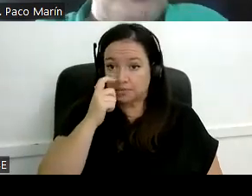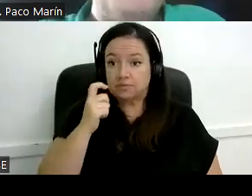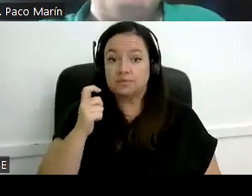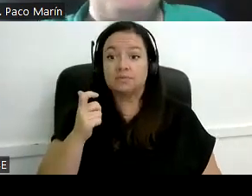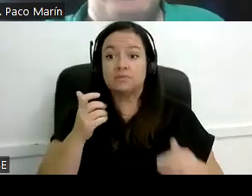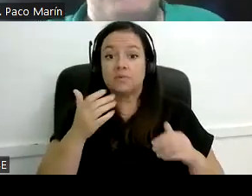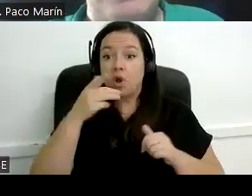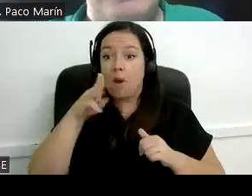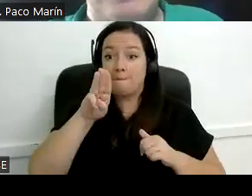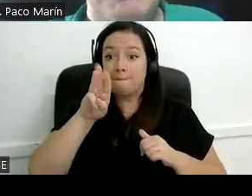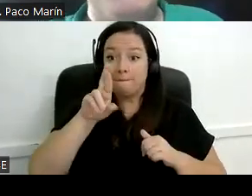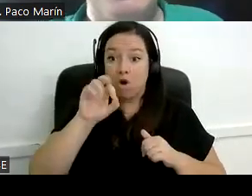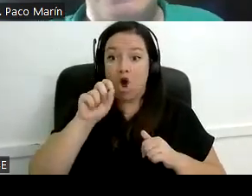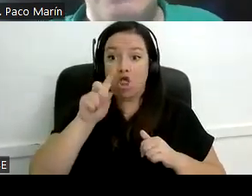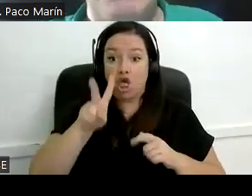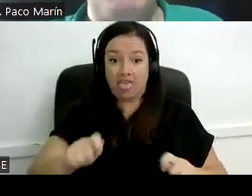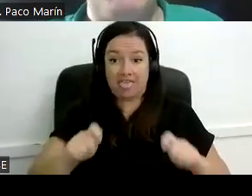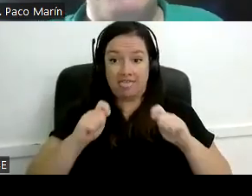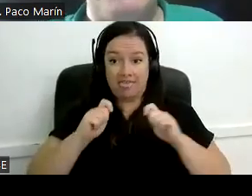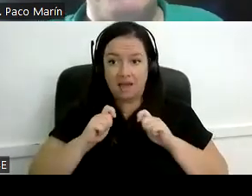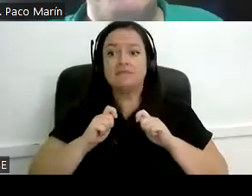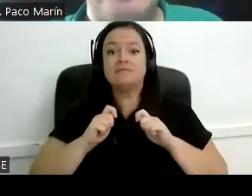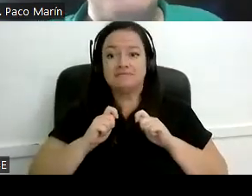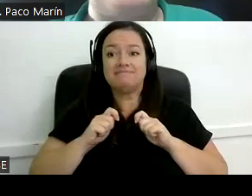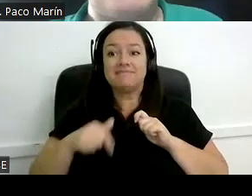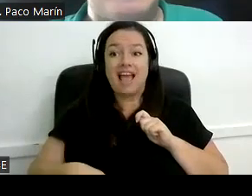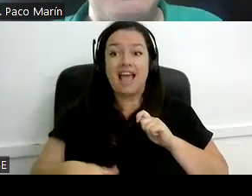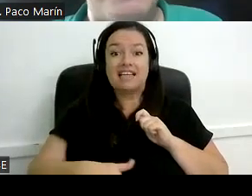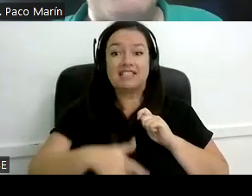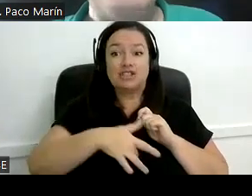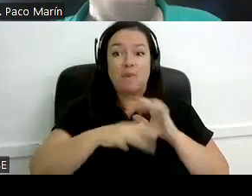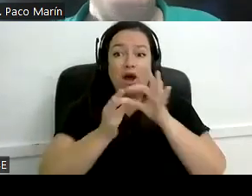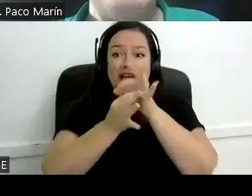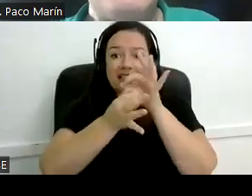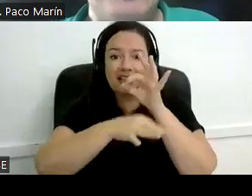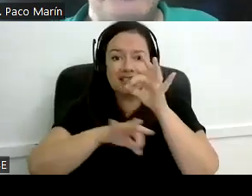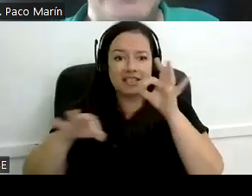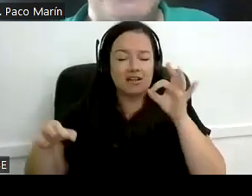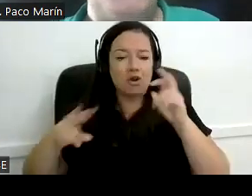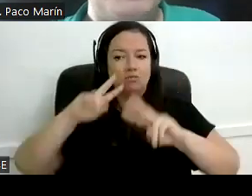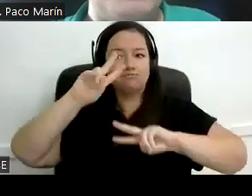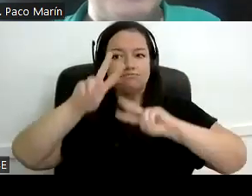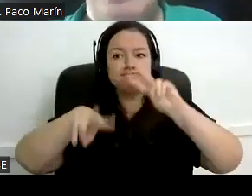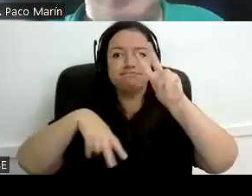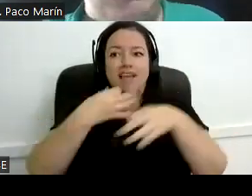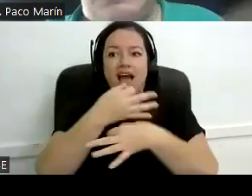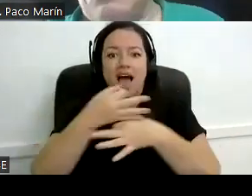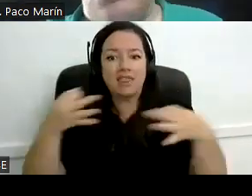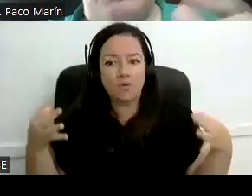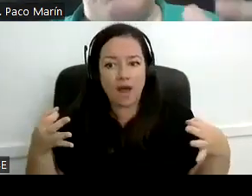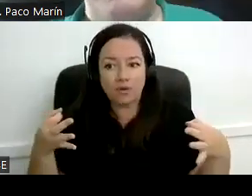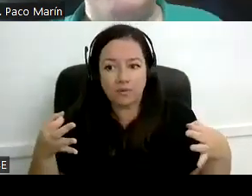con el Pro12 podemos restablecer una flora intestinal adecuada y conseguiremos, además de